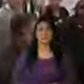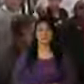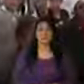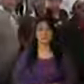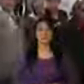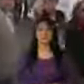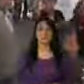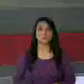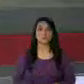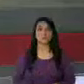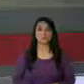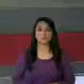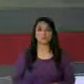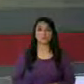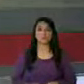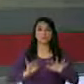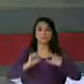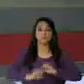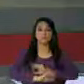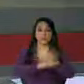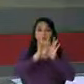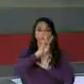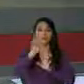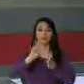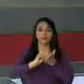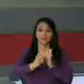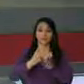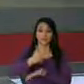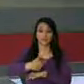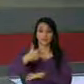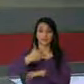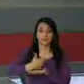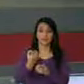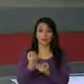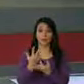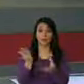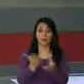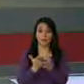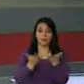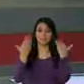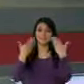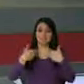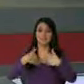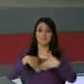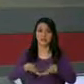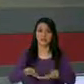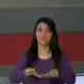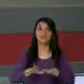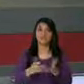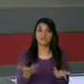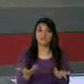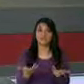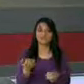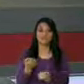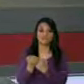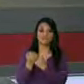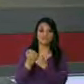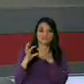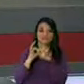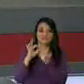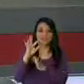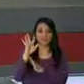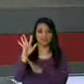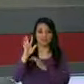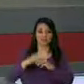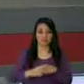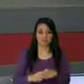Francisco Ramírez. 7:22 en la mañana en Carchi terminó el escrutinio de actas en donde se registró puntos favorables para Alianza País. Pese